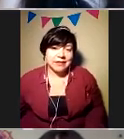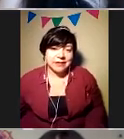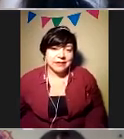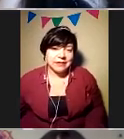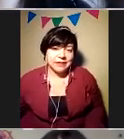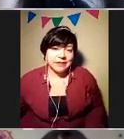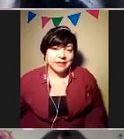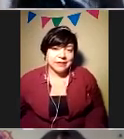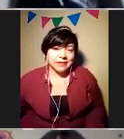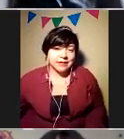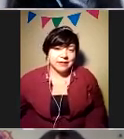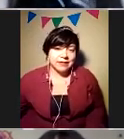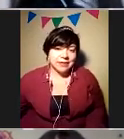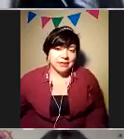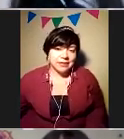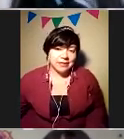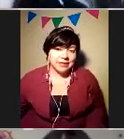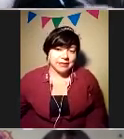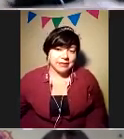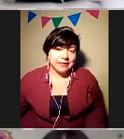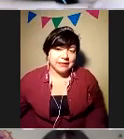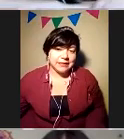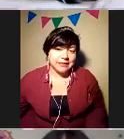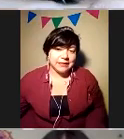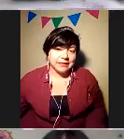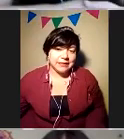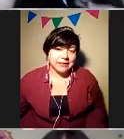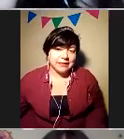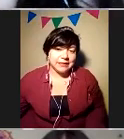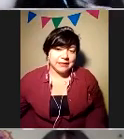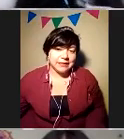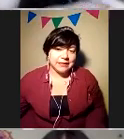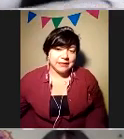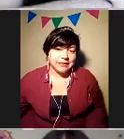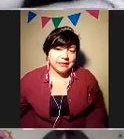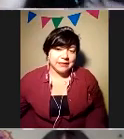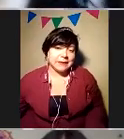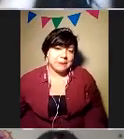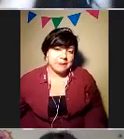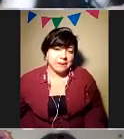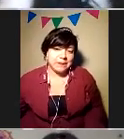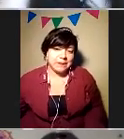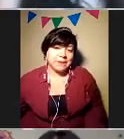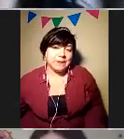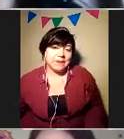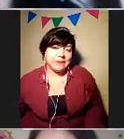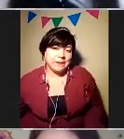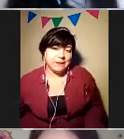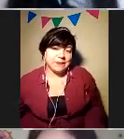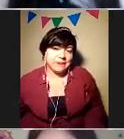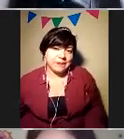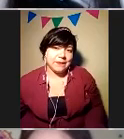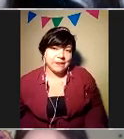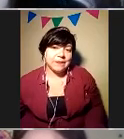belleza y disidencias. Y los dejamos cordialmente invitados a todos, les agradecemos mucho por su tiempo, su interés, su